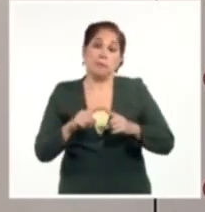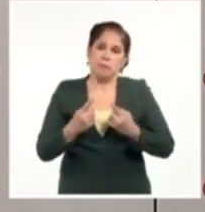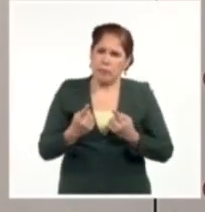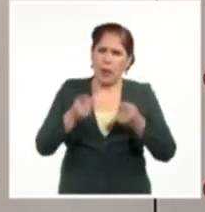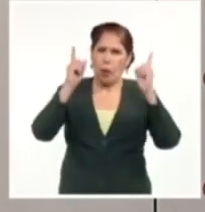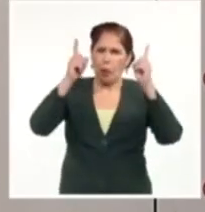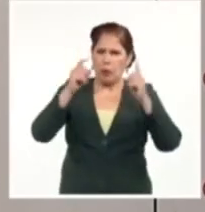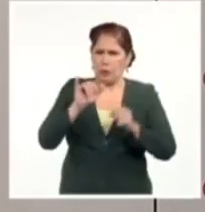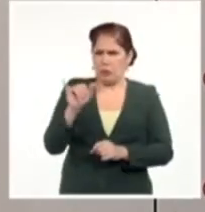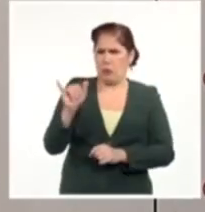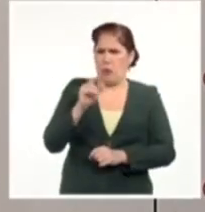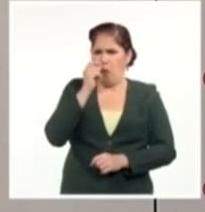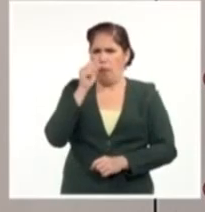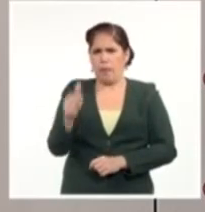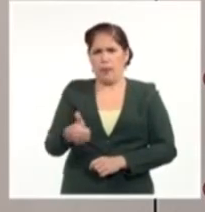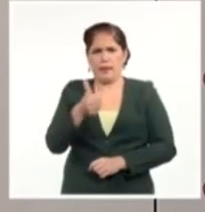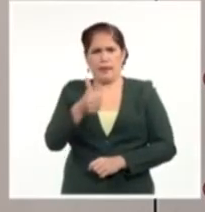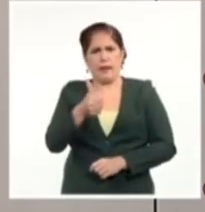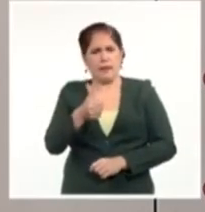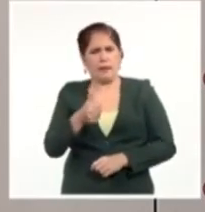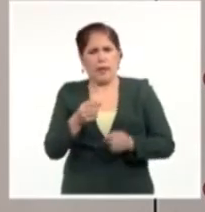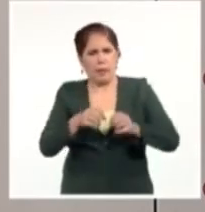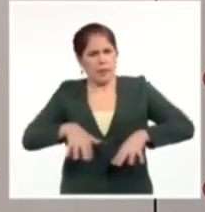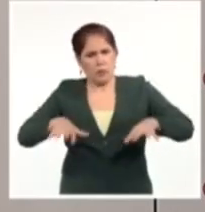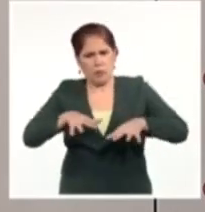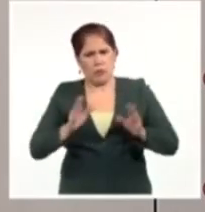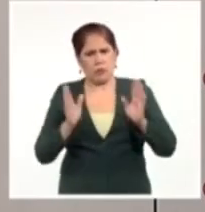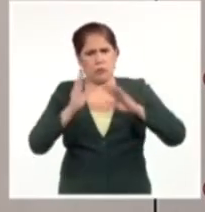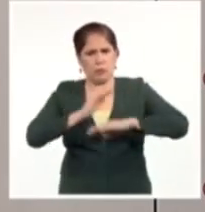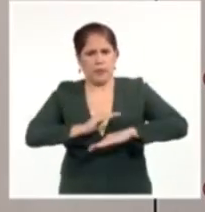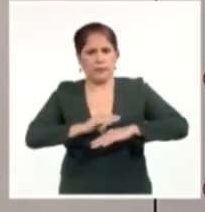para un político como Bukele, eso no sería problema. Así como le cuento. Buenas tardes.